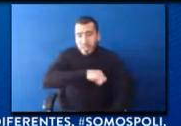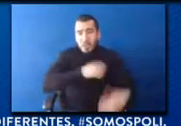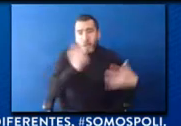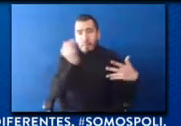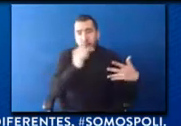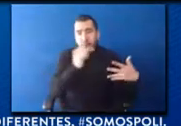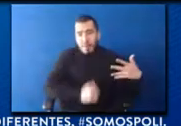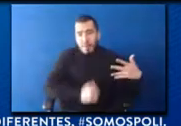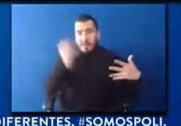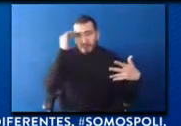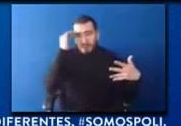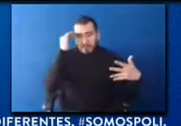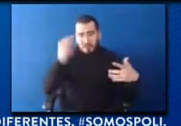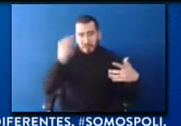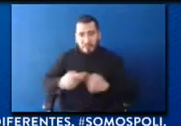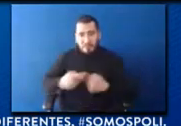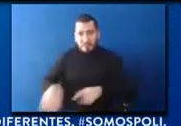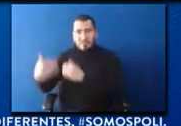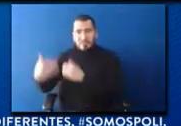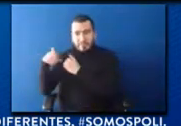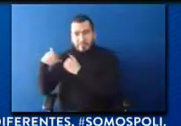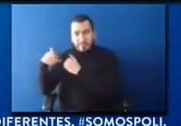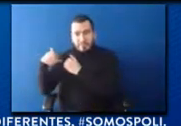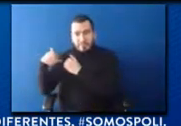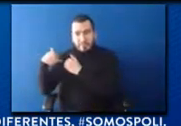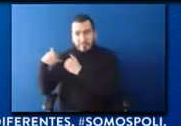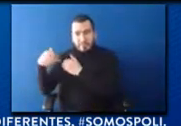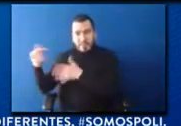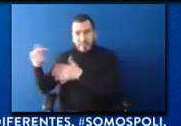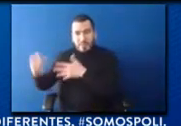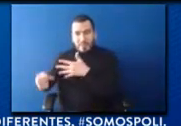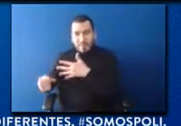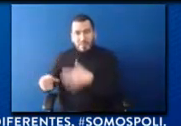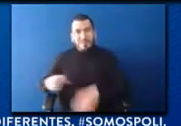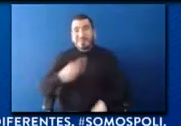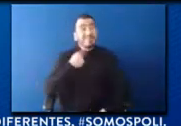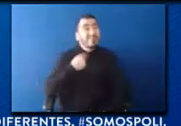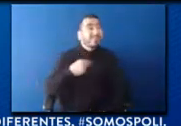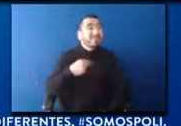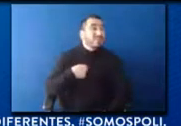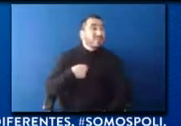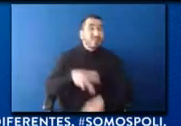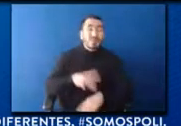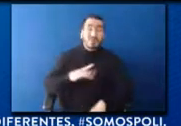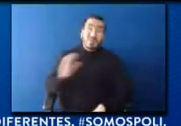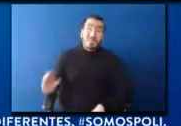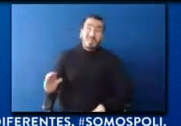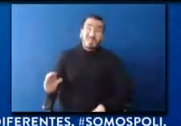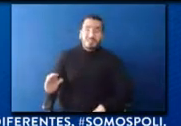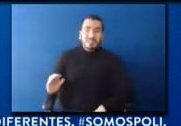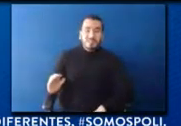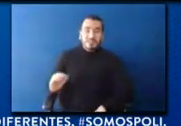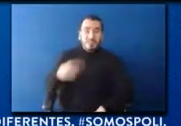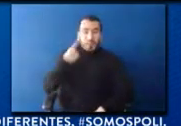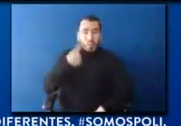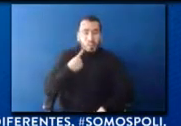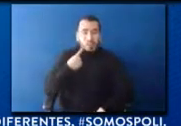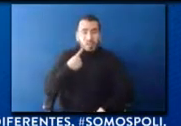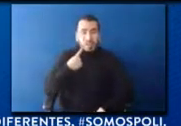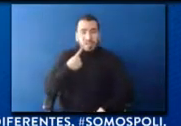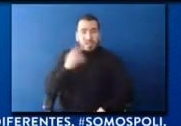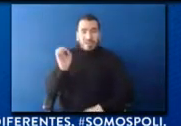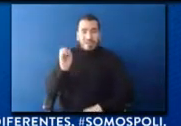también existen. A nadie nos gusta que nos cobren. Entonces no pidamos prestado. Pero es que no puede ser posible que el único día de amor con nuestra entidad es